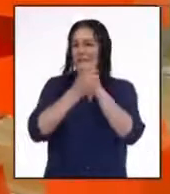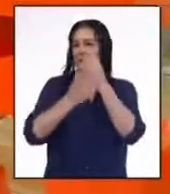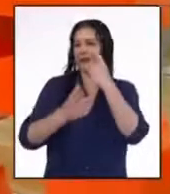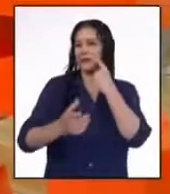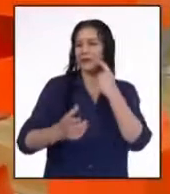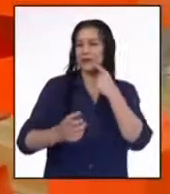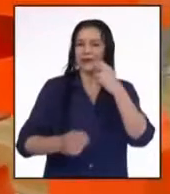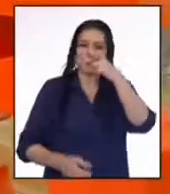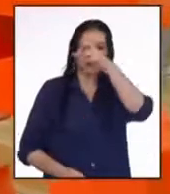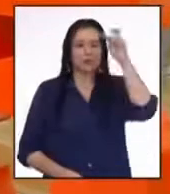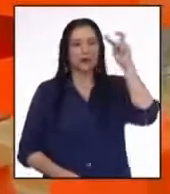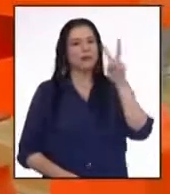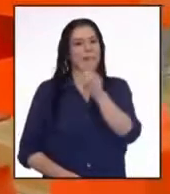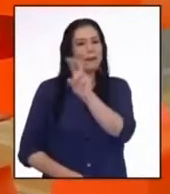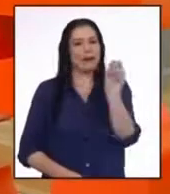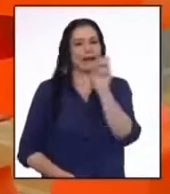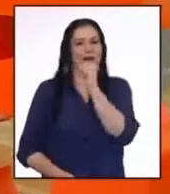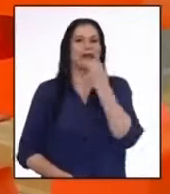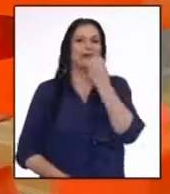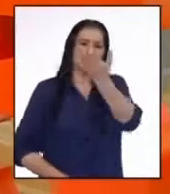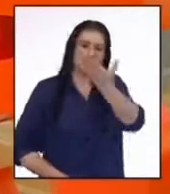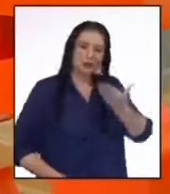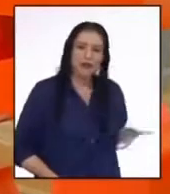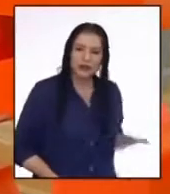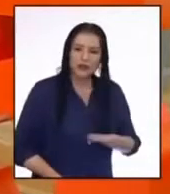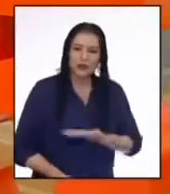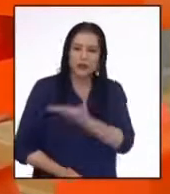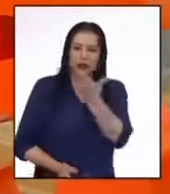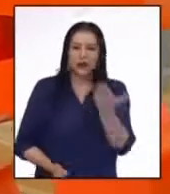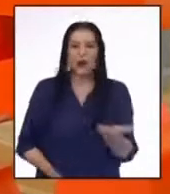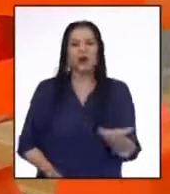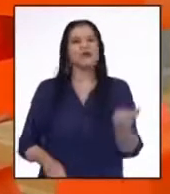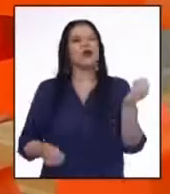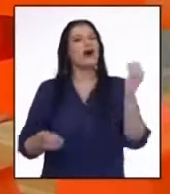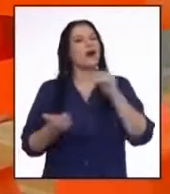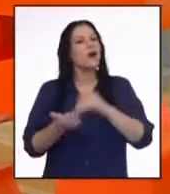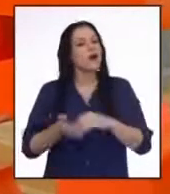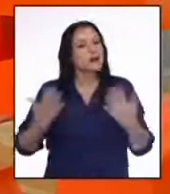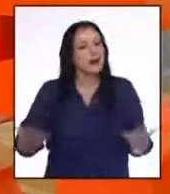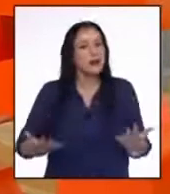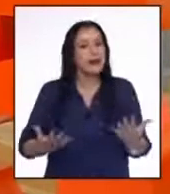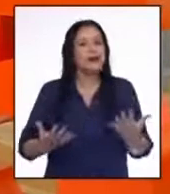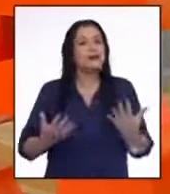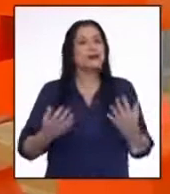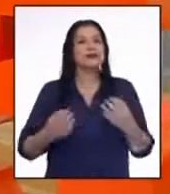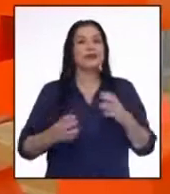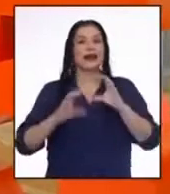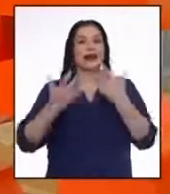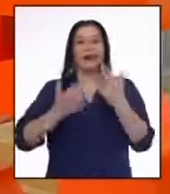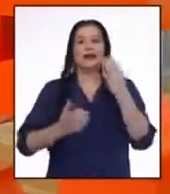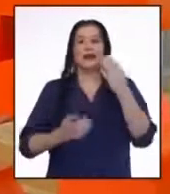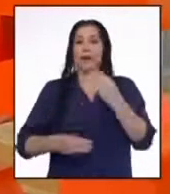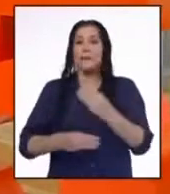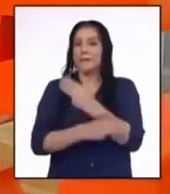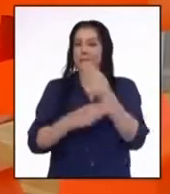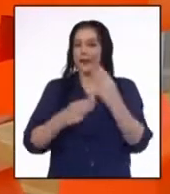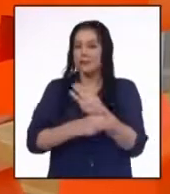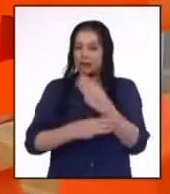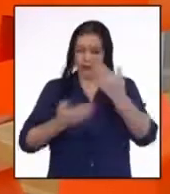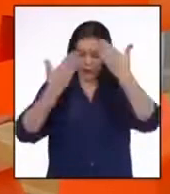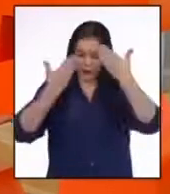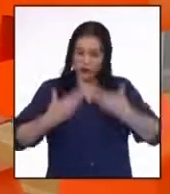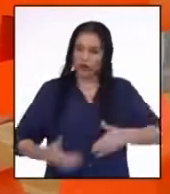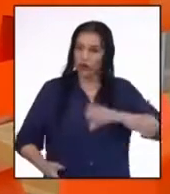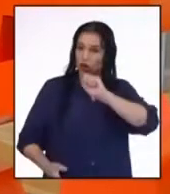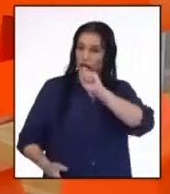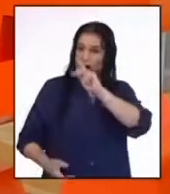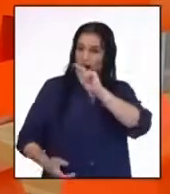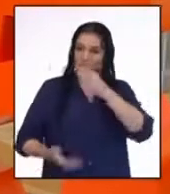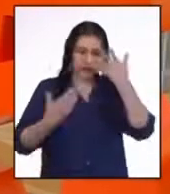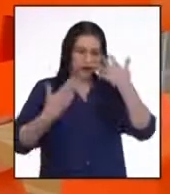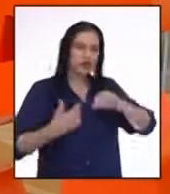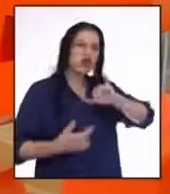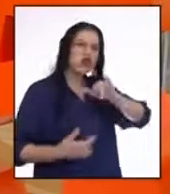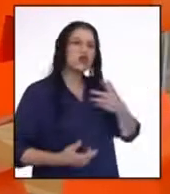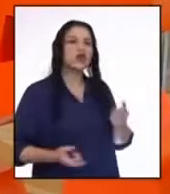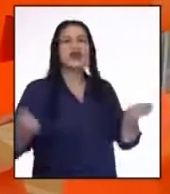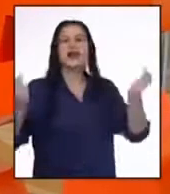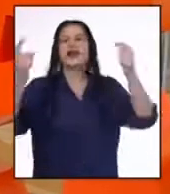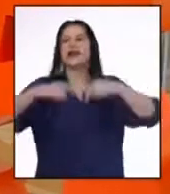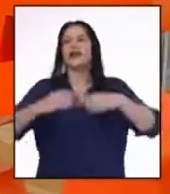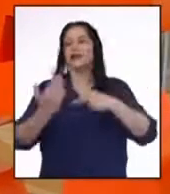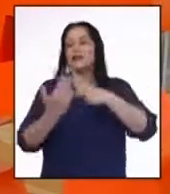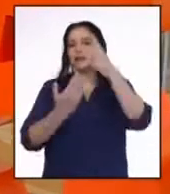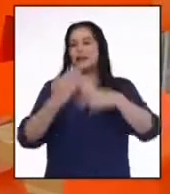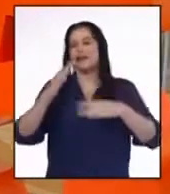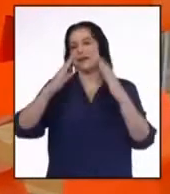amigos de la Promo 2020, bienvenidas y bienvenidos a una actividad más de matemática. Yo soy Stephanie Orue. Yo soy Junior Bejar y esto